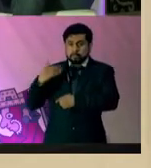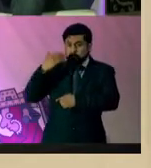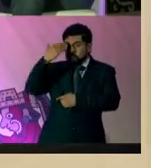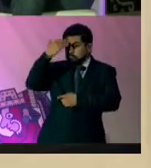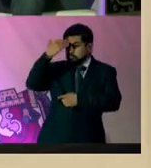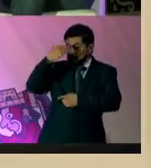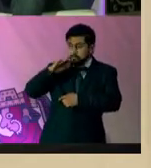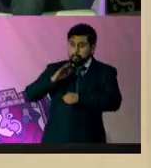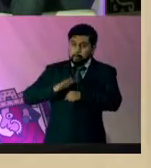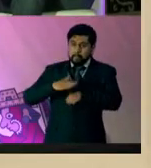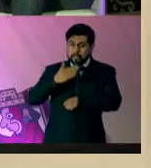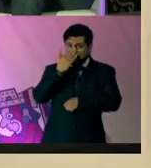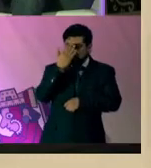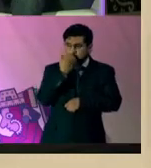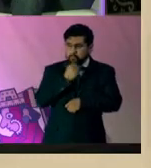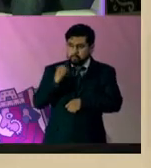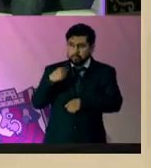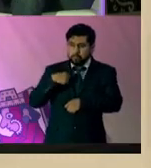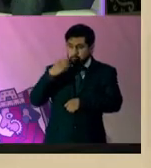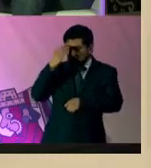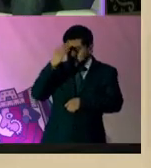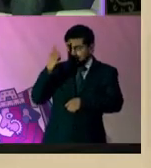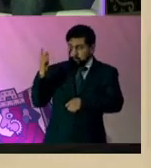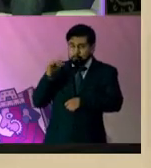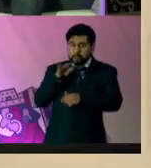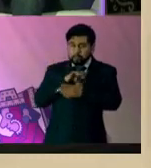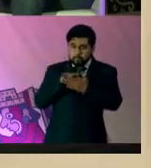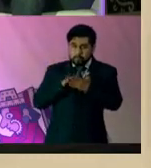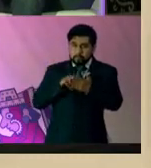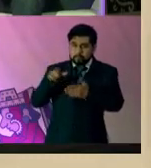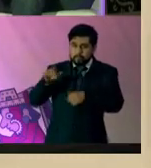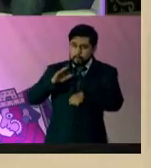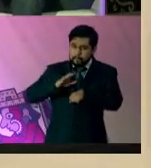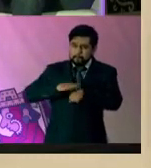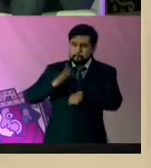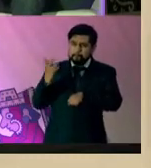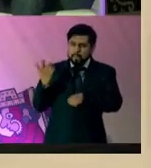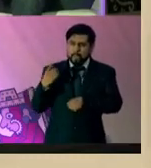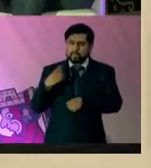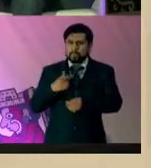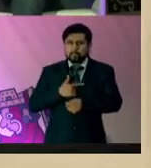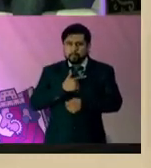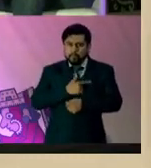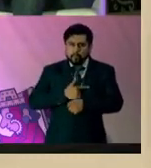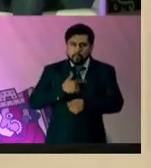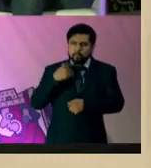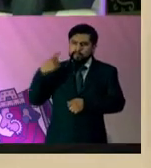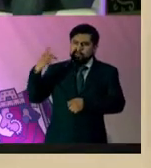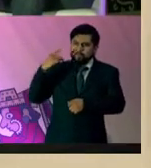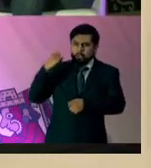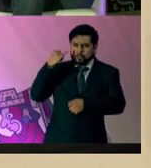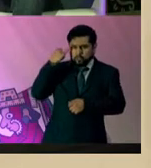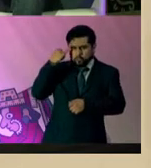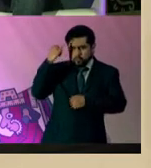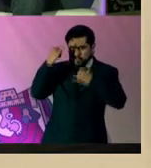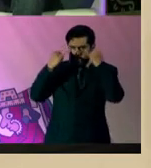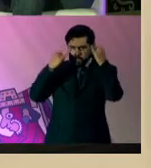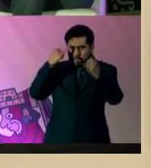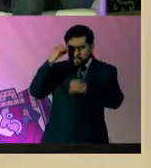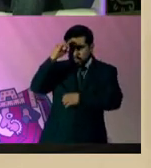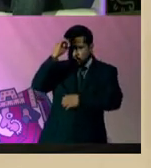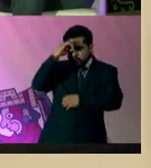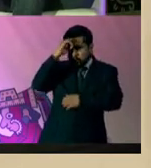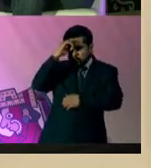zapata y zapatismo al menos el que yo conozco el que yo he leído el que más disfruto la versión que tiene el zapatismo y